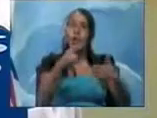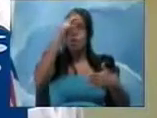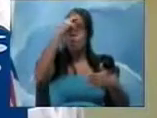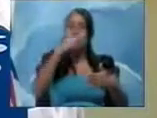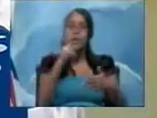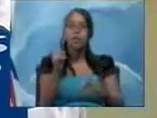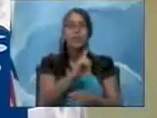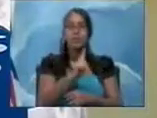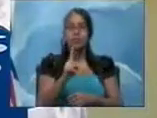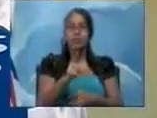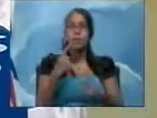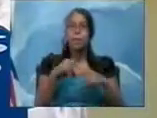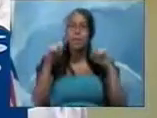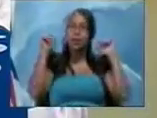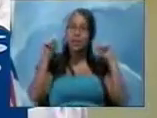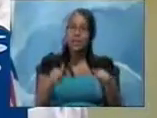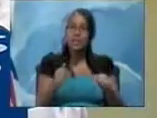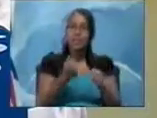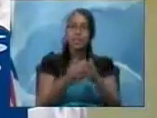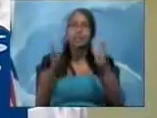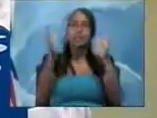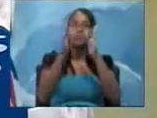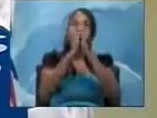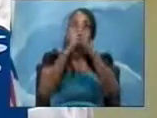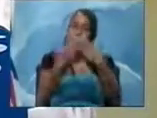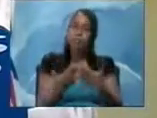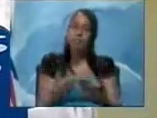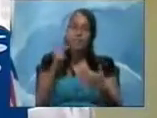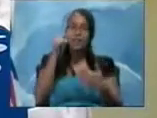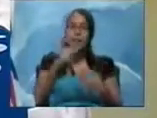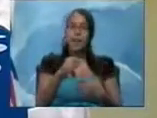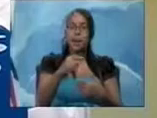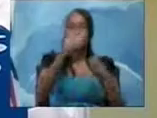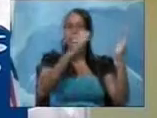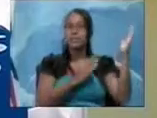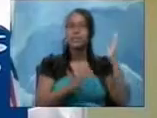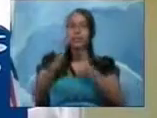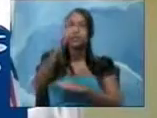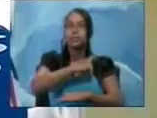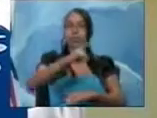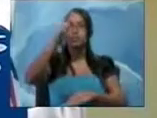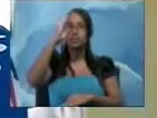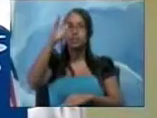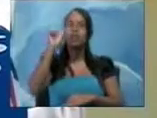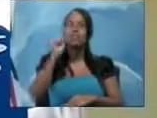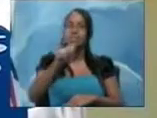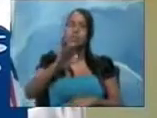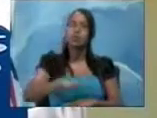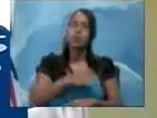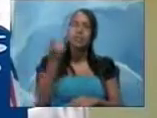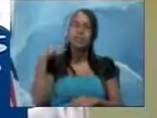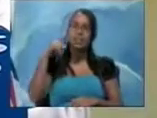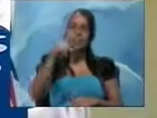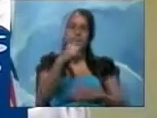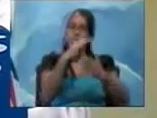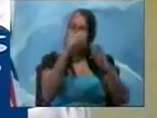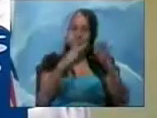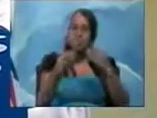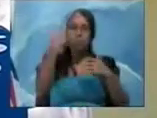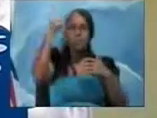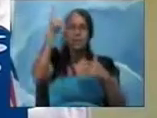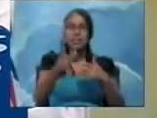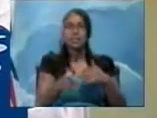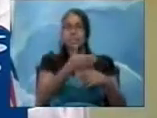excelentes pero aquí en la sagradas escrituras Y en la presencia de Dios sí puedes obtener ese manual para que seas